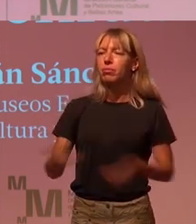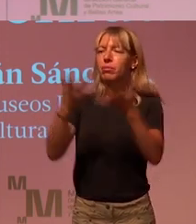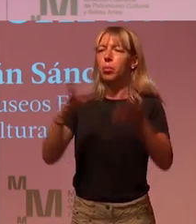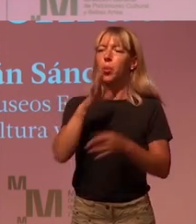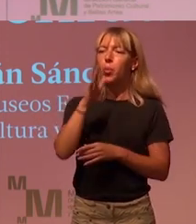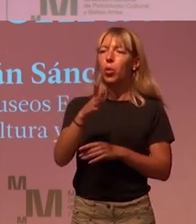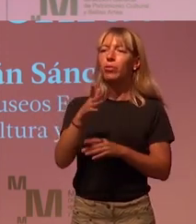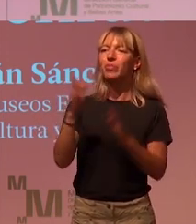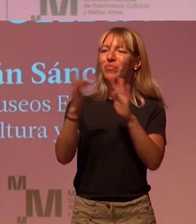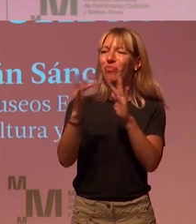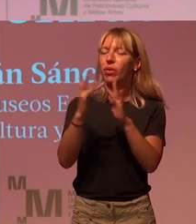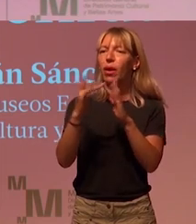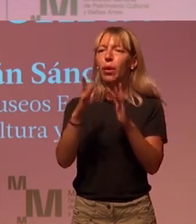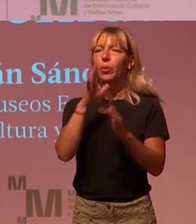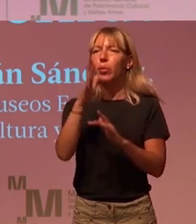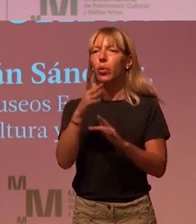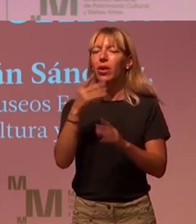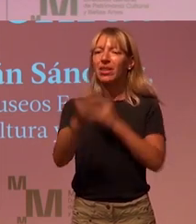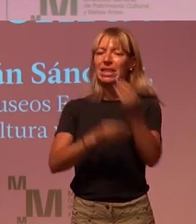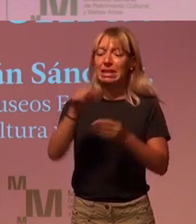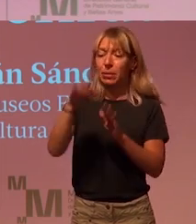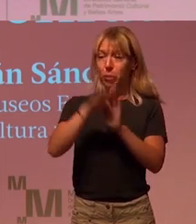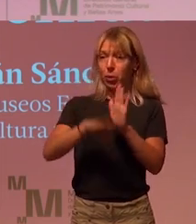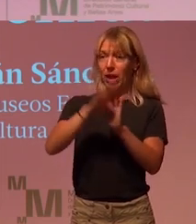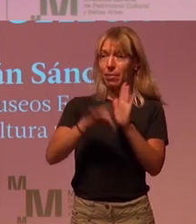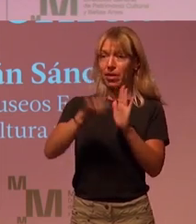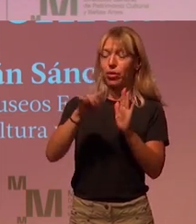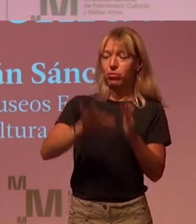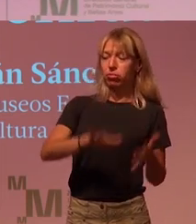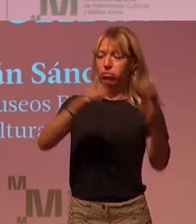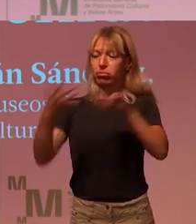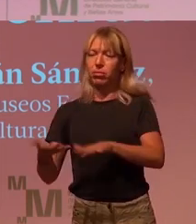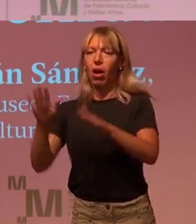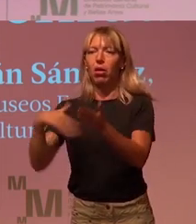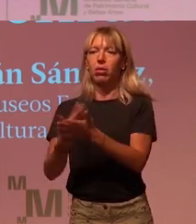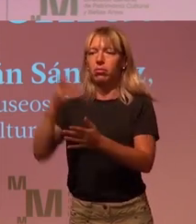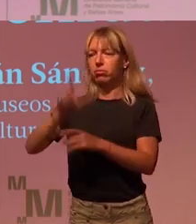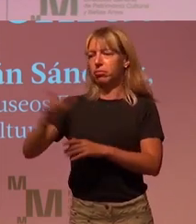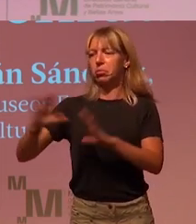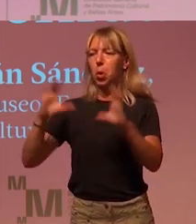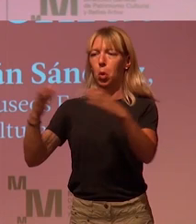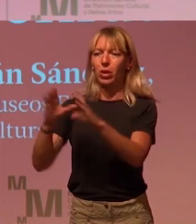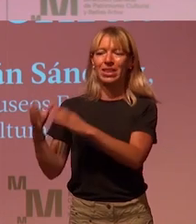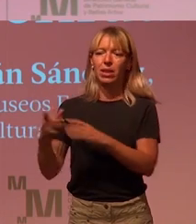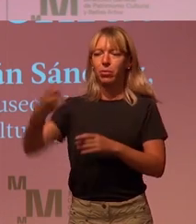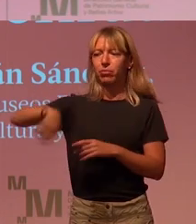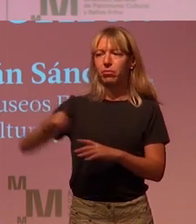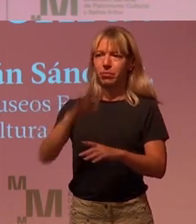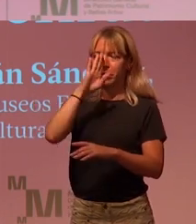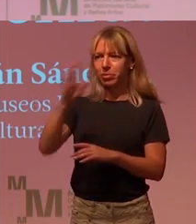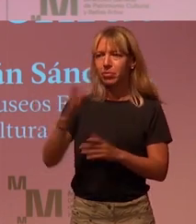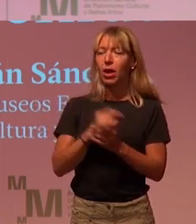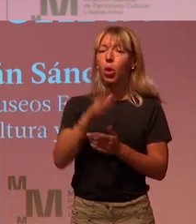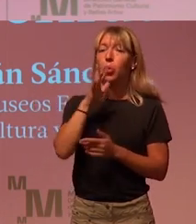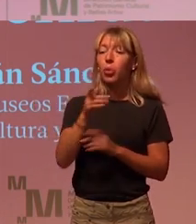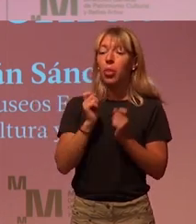para contactar, para hacer que esa programación llegue, ¿no?, a los colectivos a los que va dirigida.